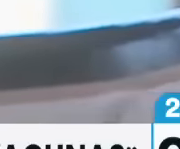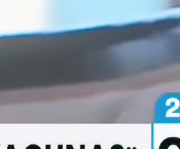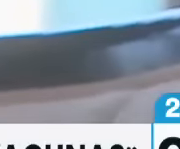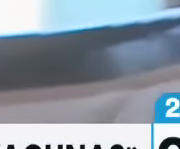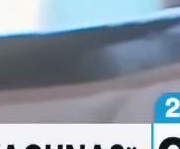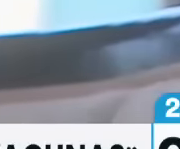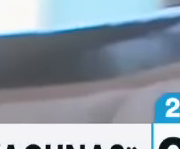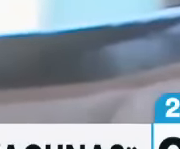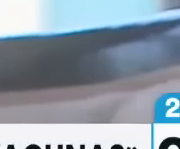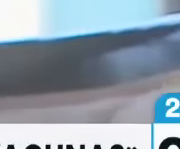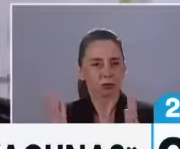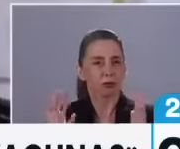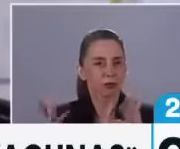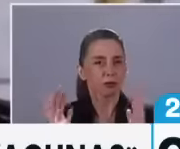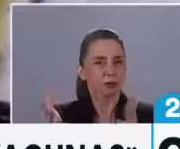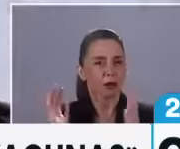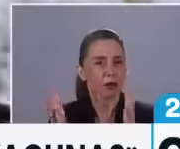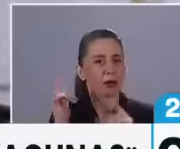tenía